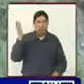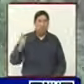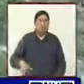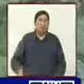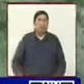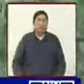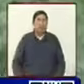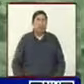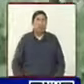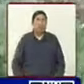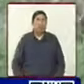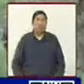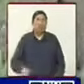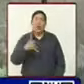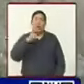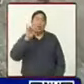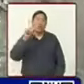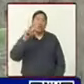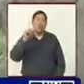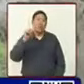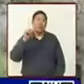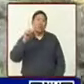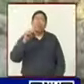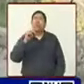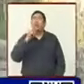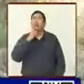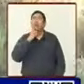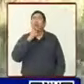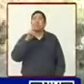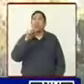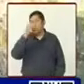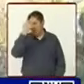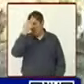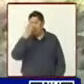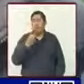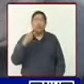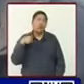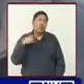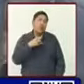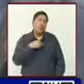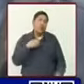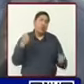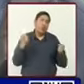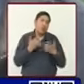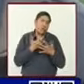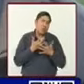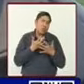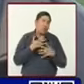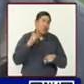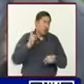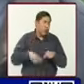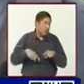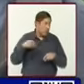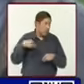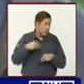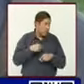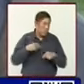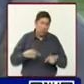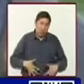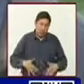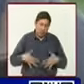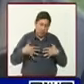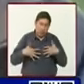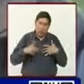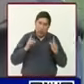ayer? ¿Todo esto ya? Ya casi no dormimos, estamos muy atemorizados aquí, no podemos vivir así.